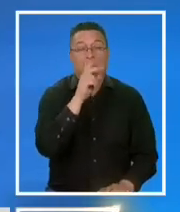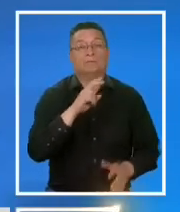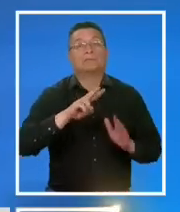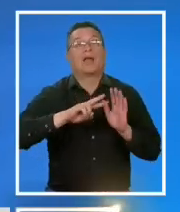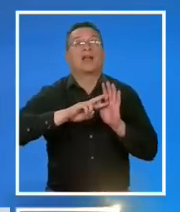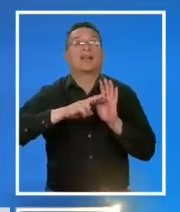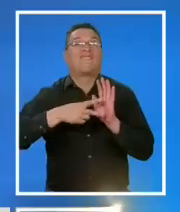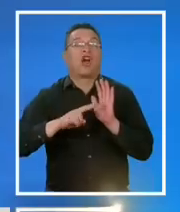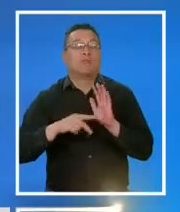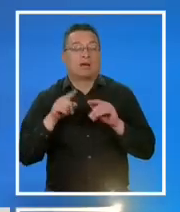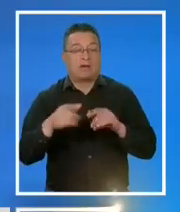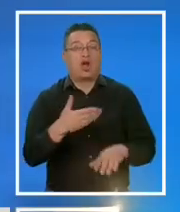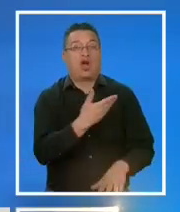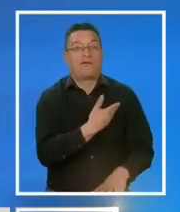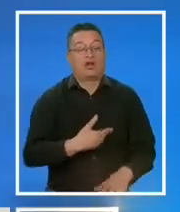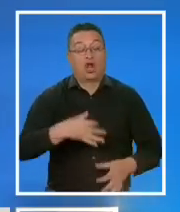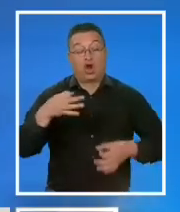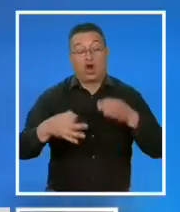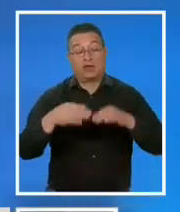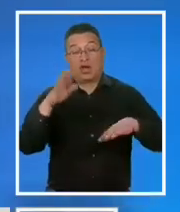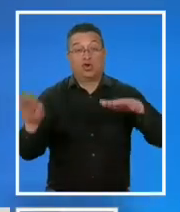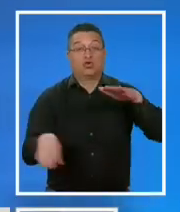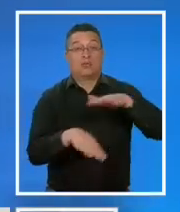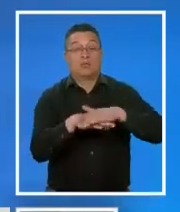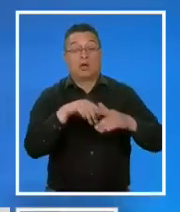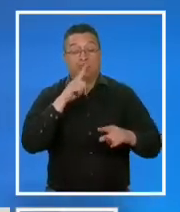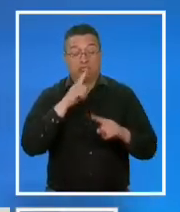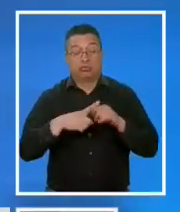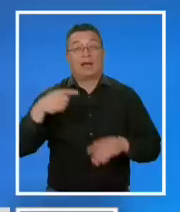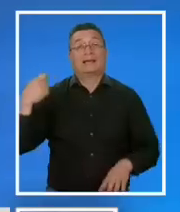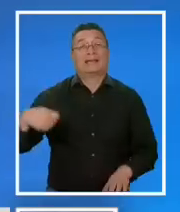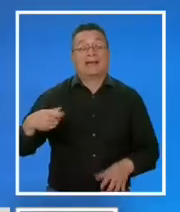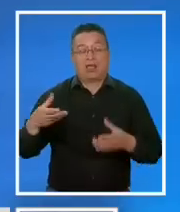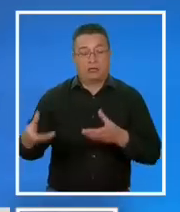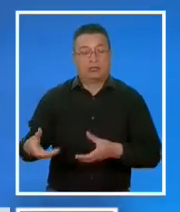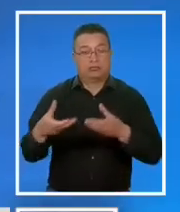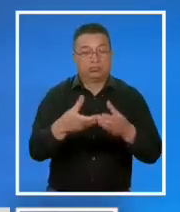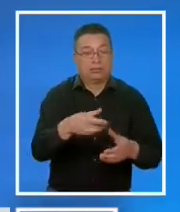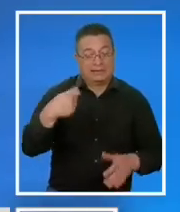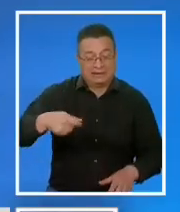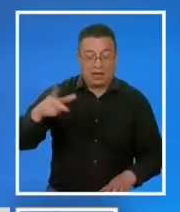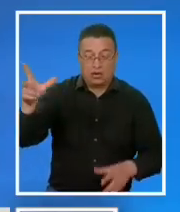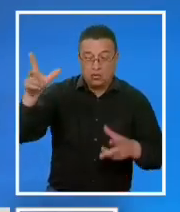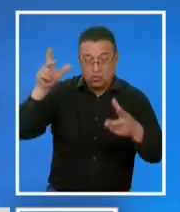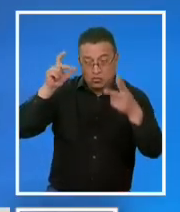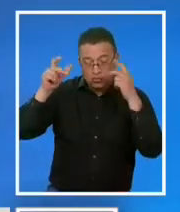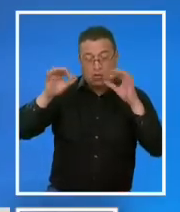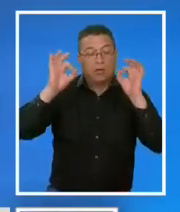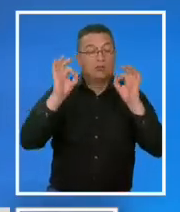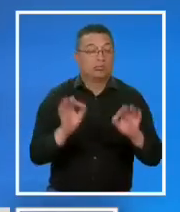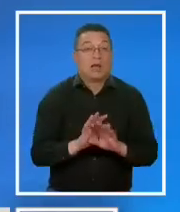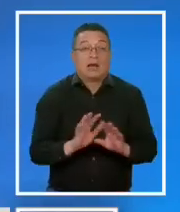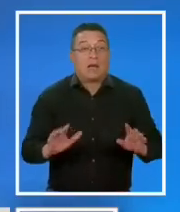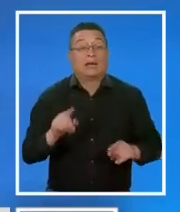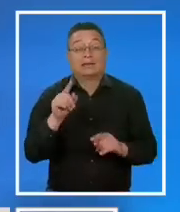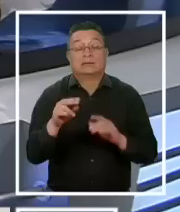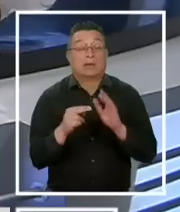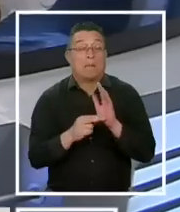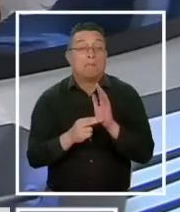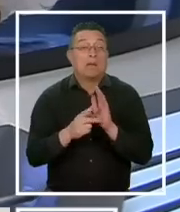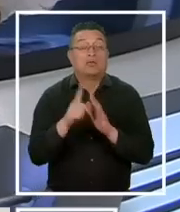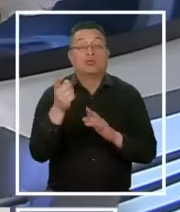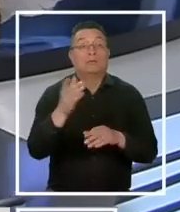Ah que vaya al gobierno que la Corte Suprema manden los nombres al senado y sea el senador que los escuche y los nombres Pero además eliminar